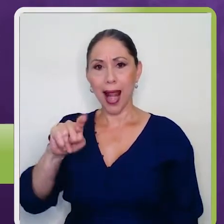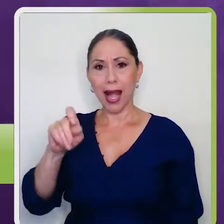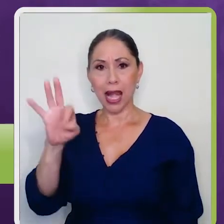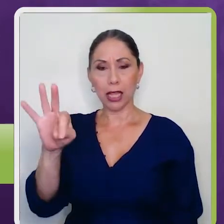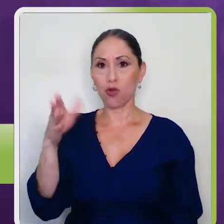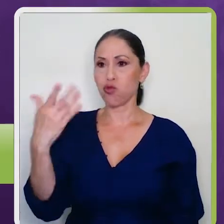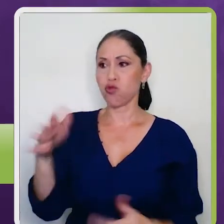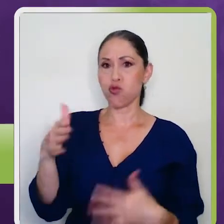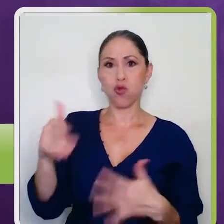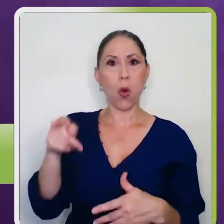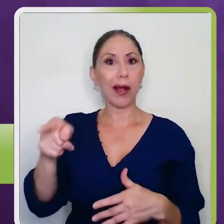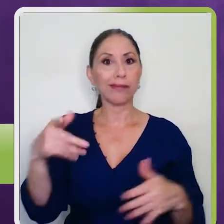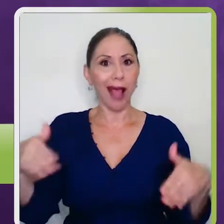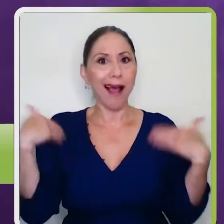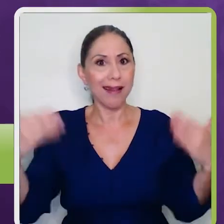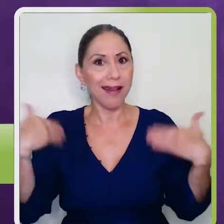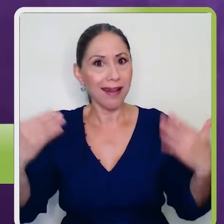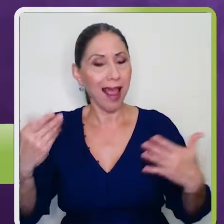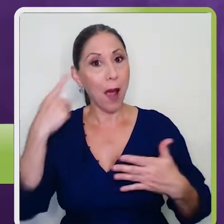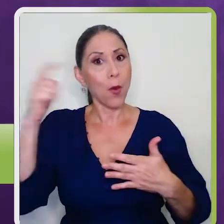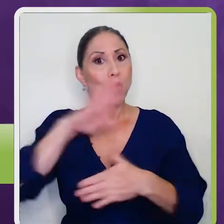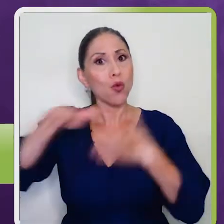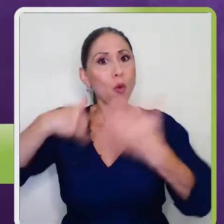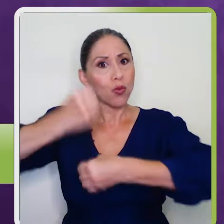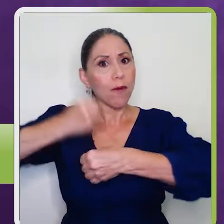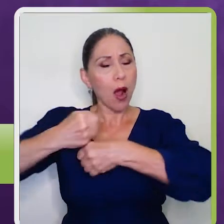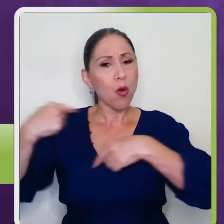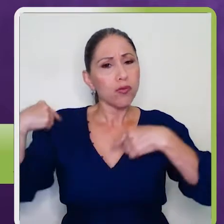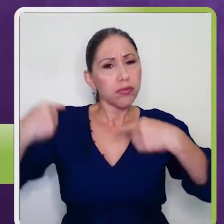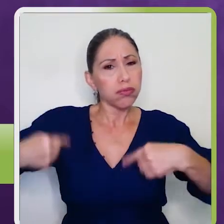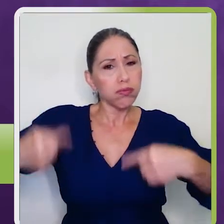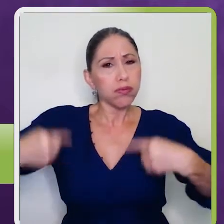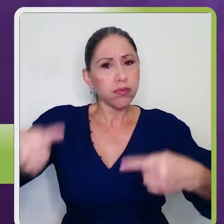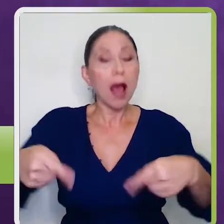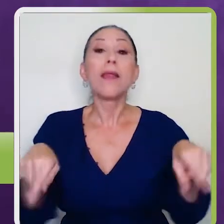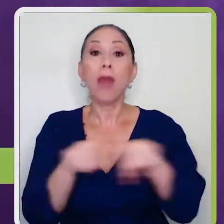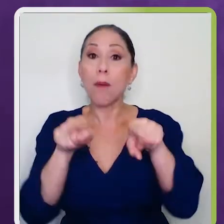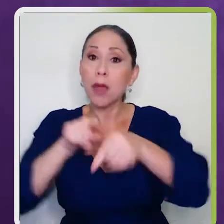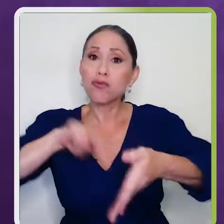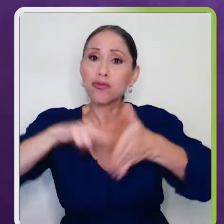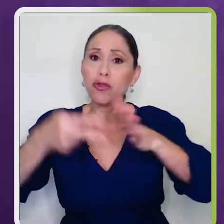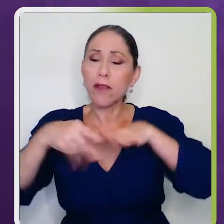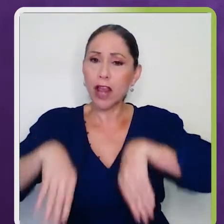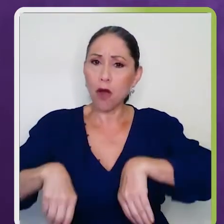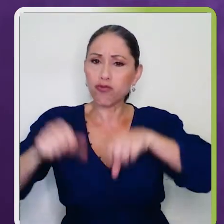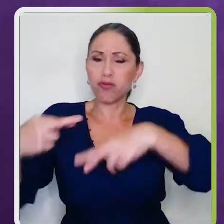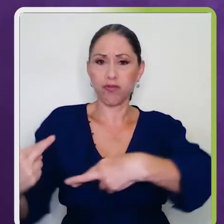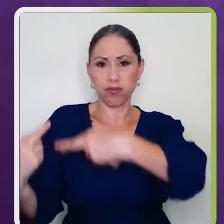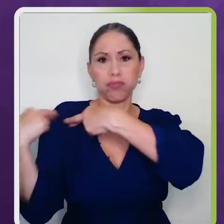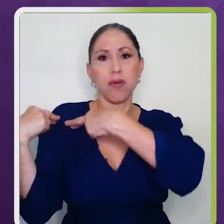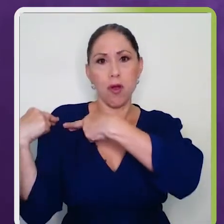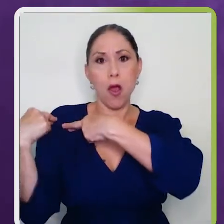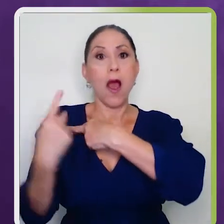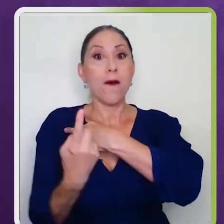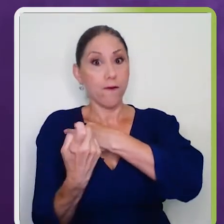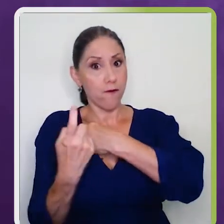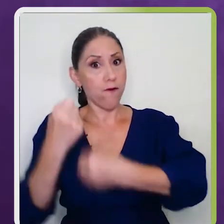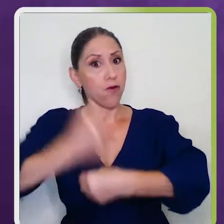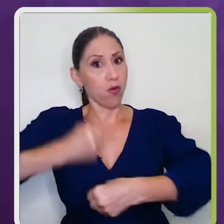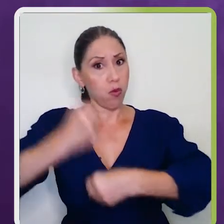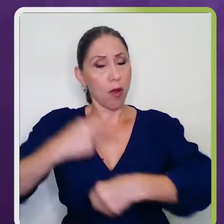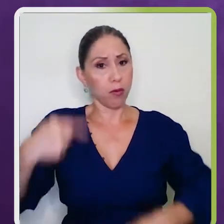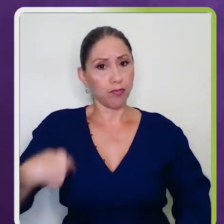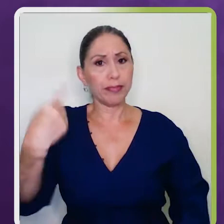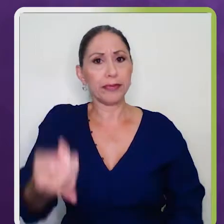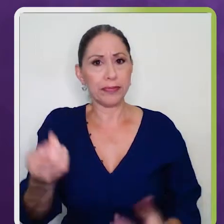de verdad una gran alegría de todo el trabajo que se ha venido realizando, pero también una responsabilidad sobre todo el trabajo que falta por